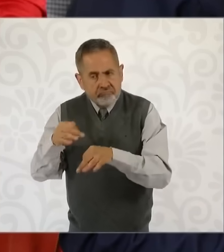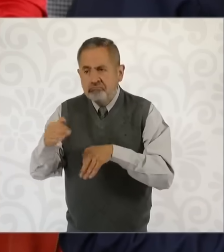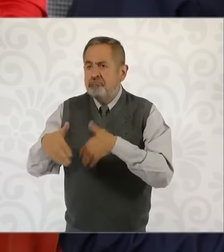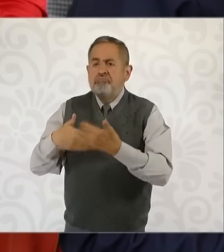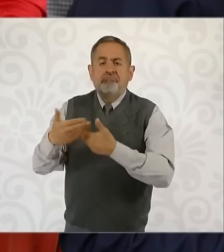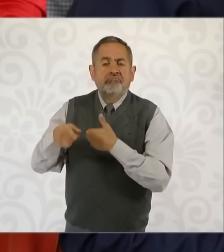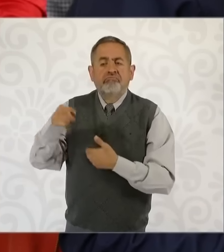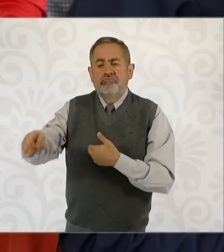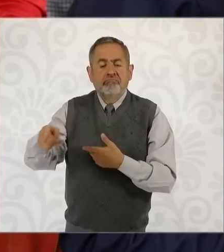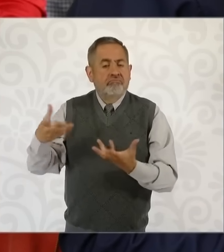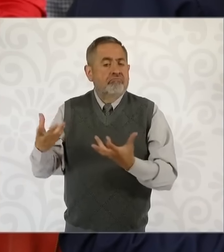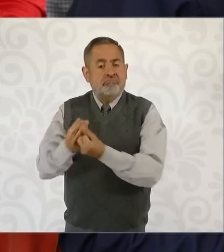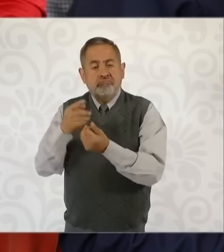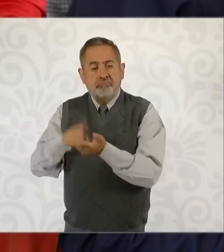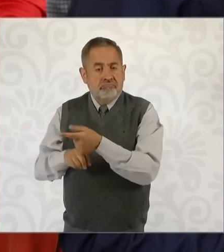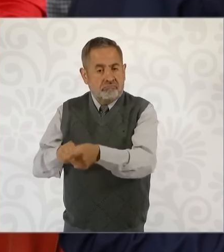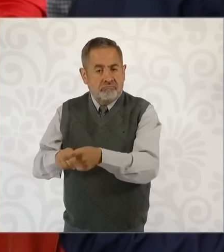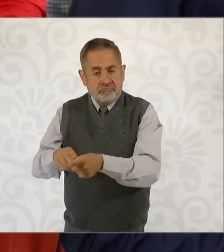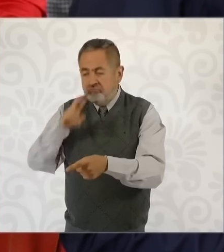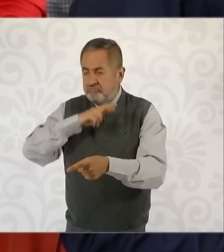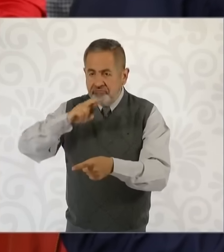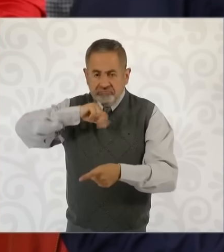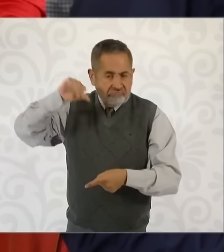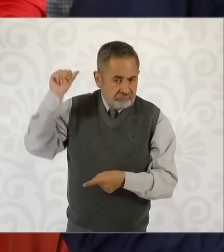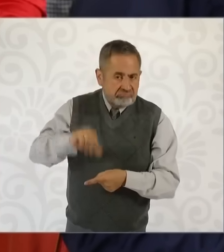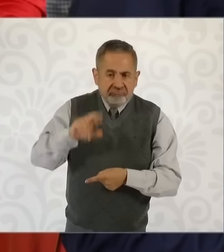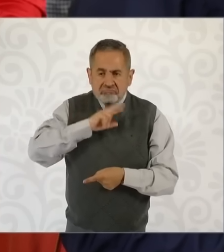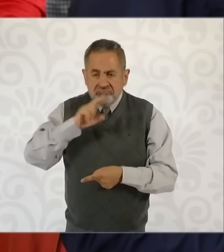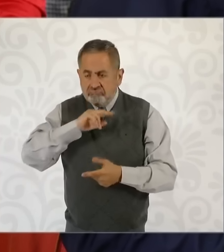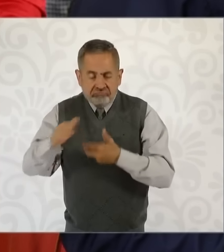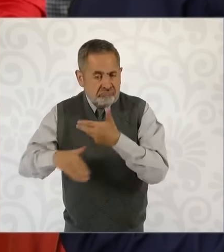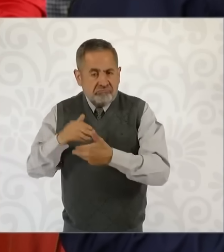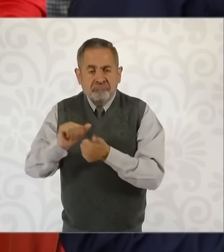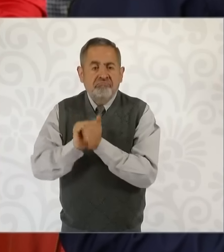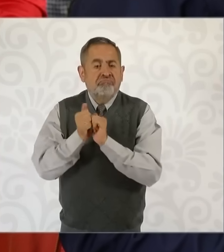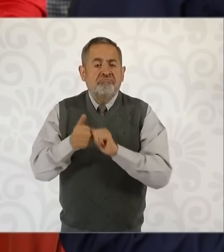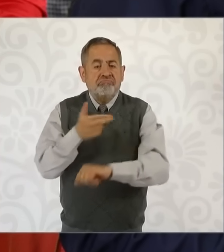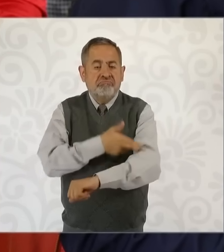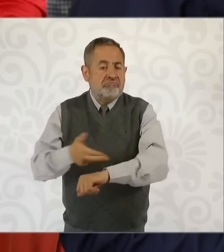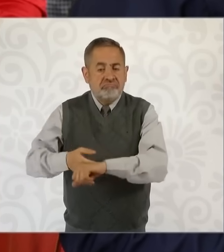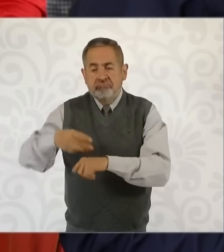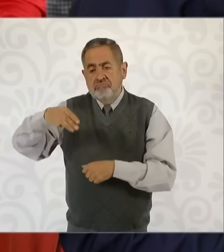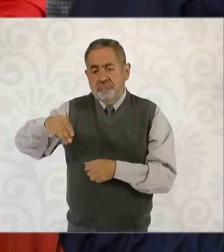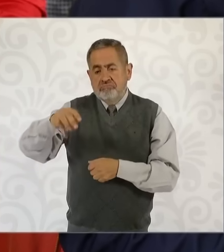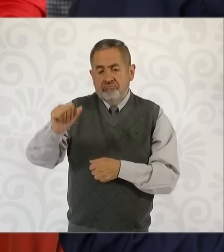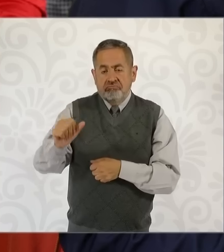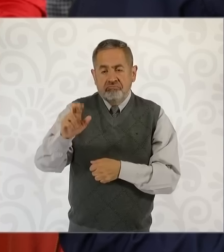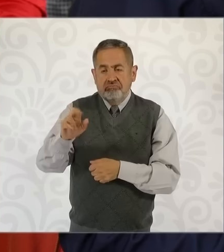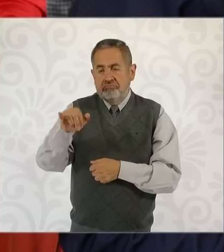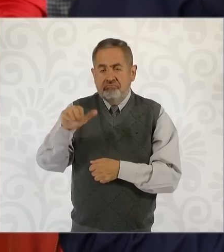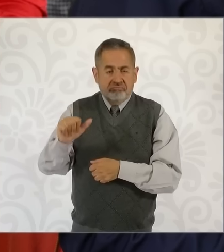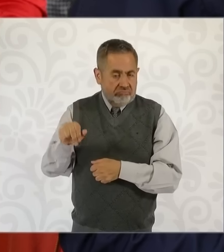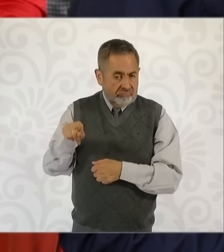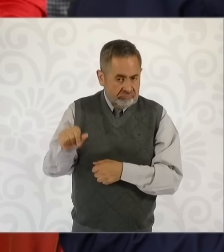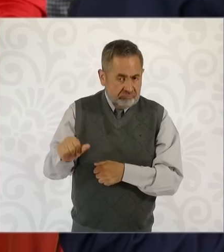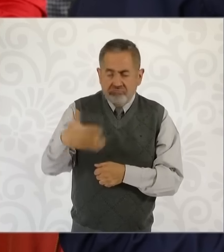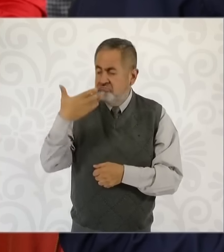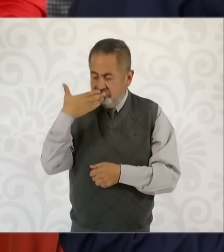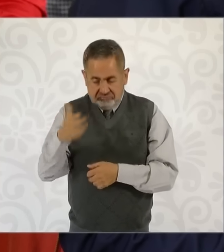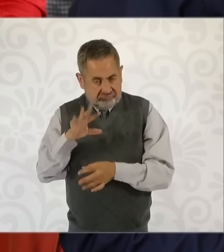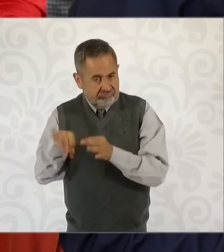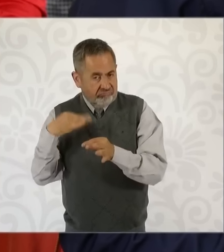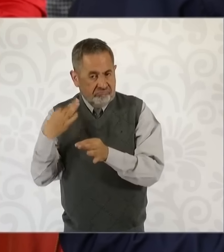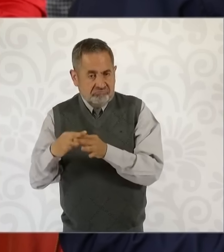en forma muy rápida, muy intensa ha hecho Mariana Boy, y le